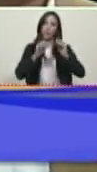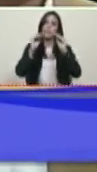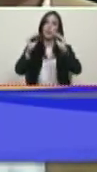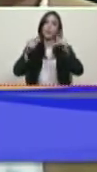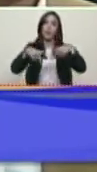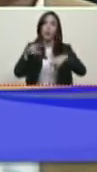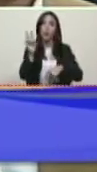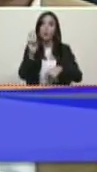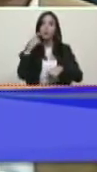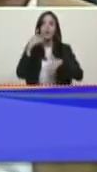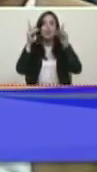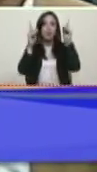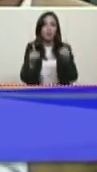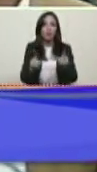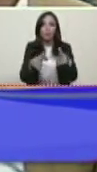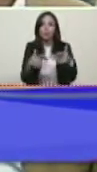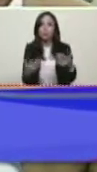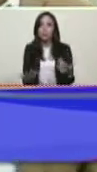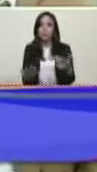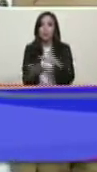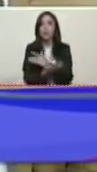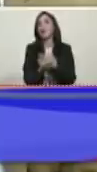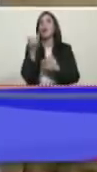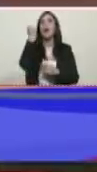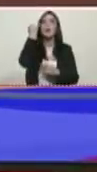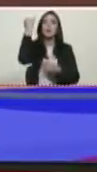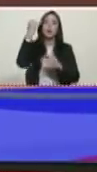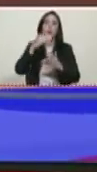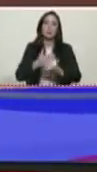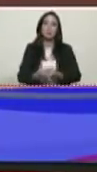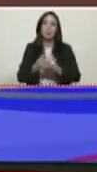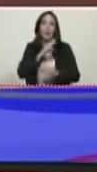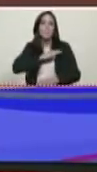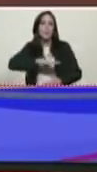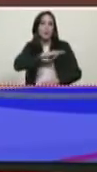he decidido crear una nueva misión